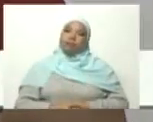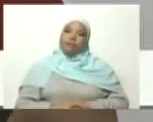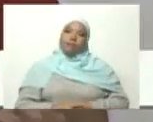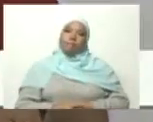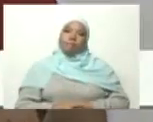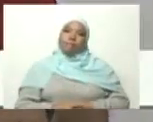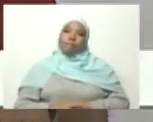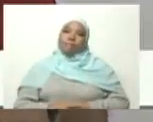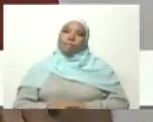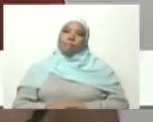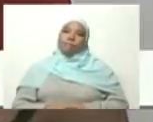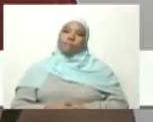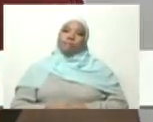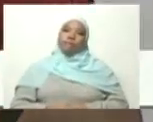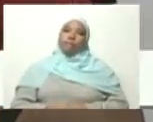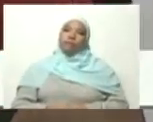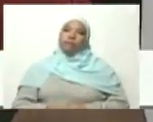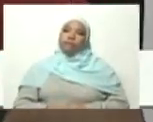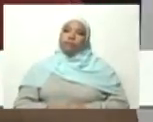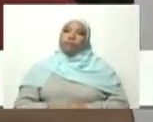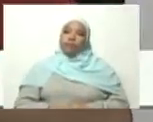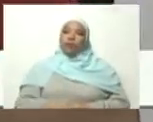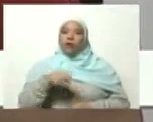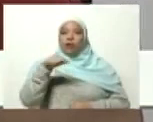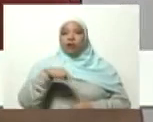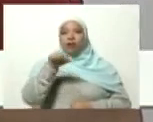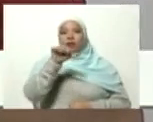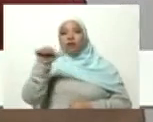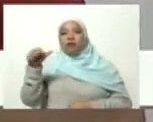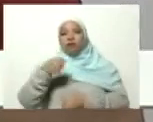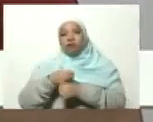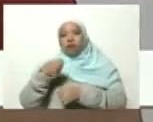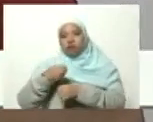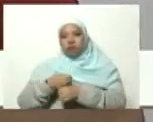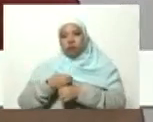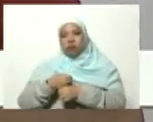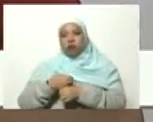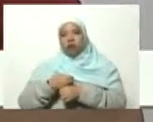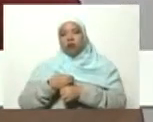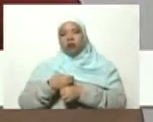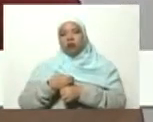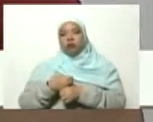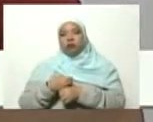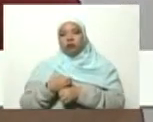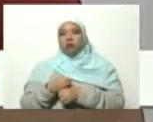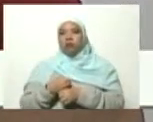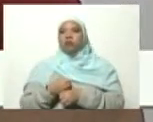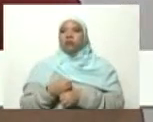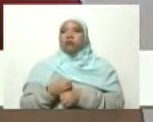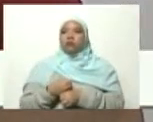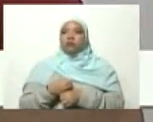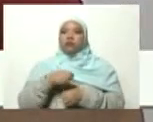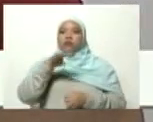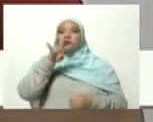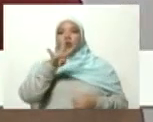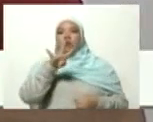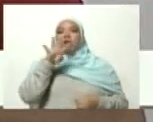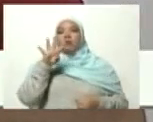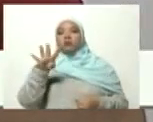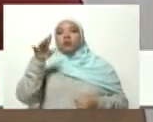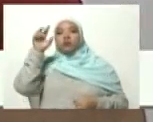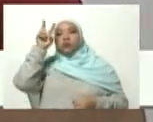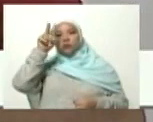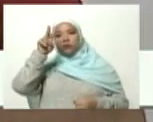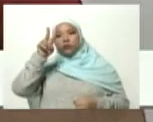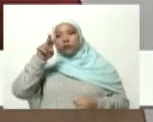Bueno, estamos esta semana, estos días es de trabajo hasta finalizar este... Ya quedan 40 y cuántos días,